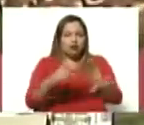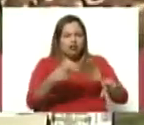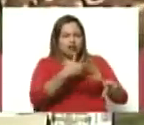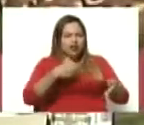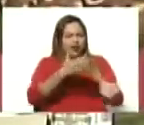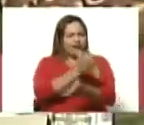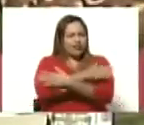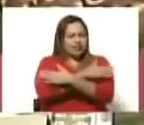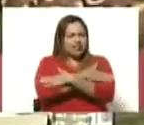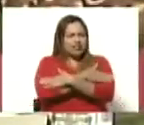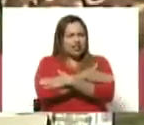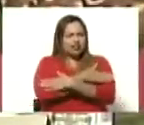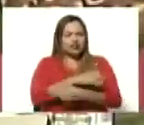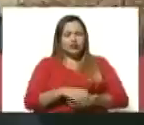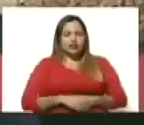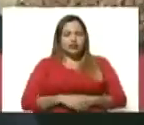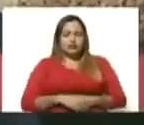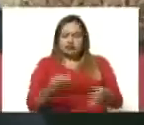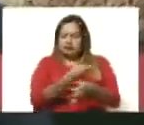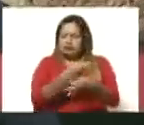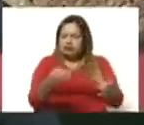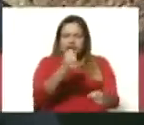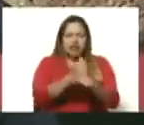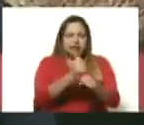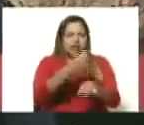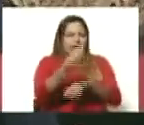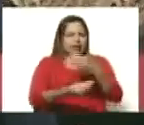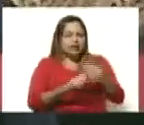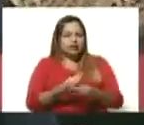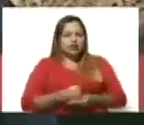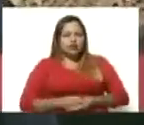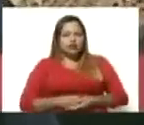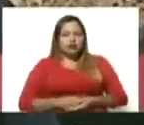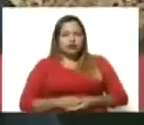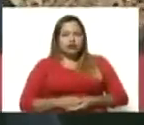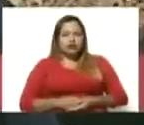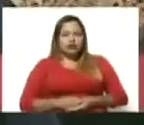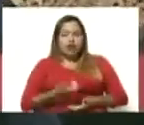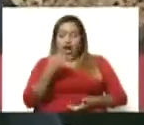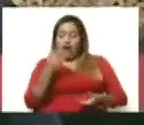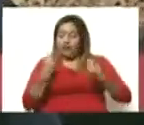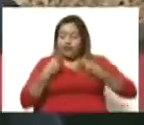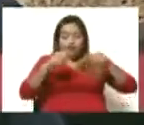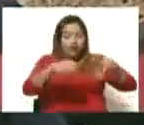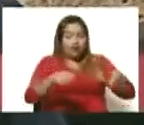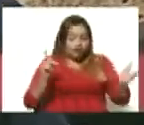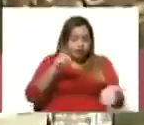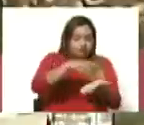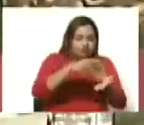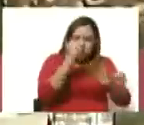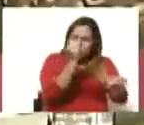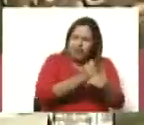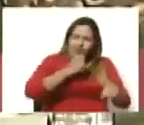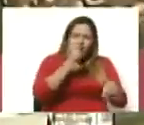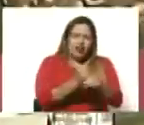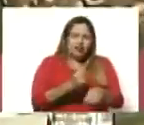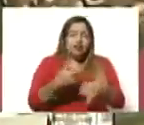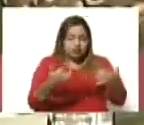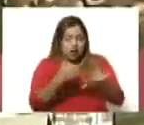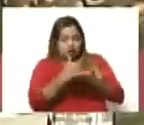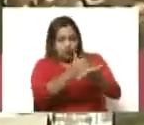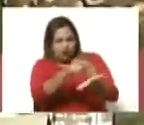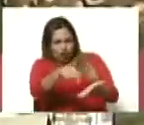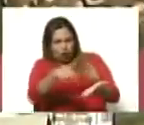general Paredes, por la tremenda obra que está haciendo. Se mudó para acá, está viviendo aquí. Ya ayudaste a Maracay